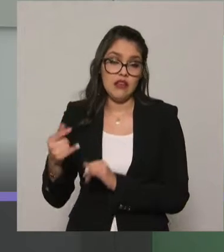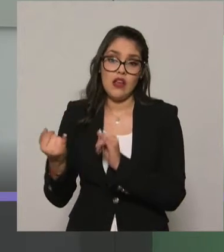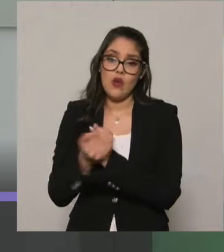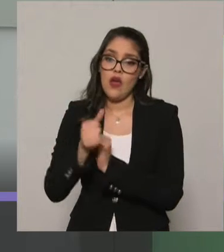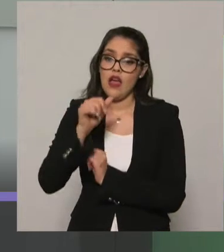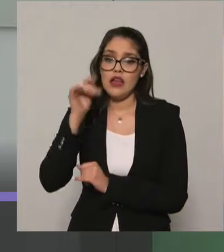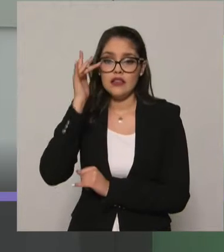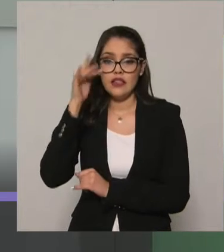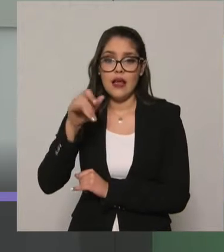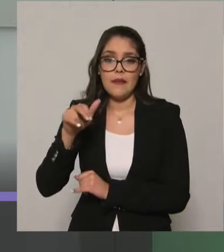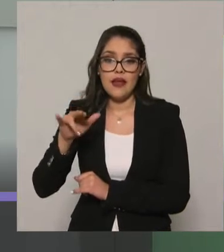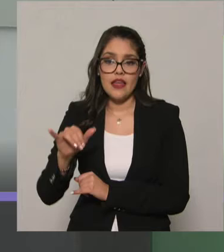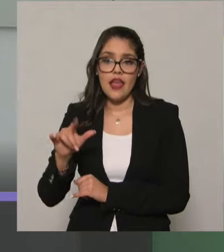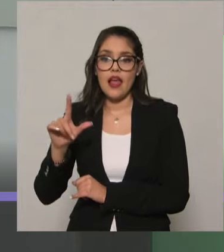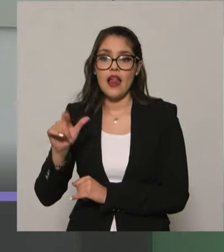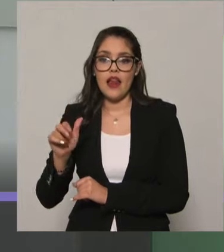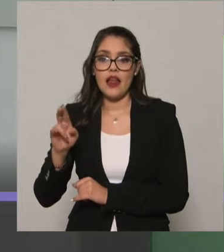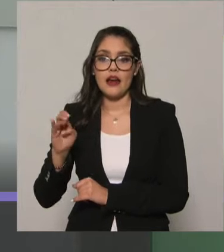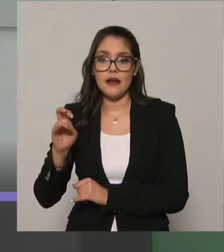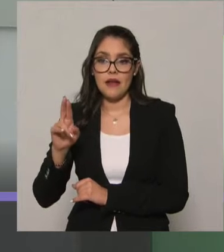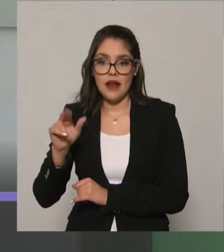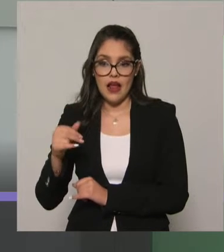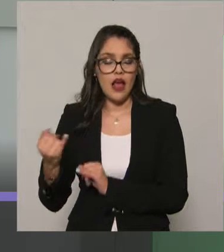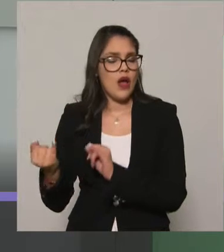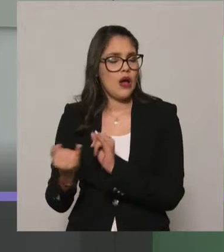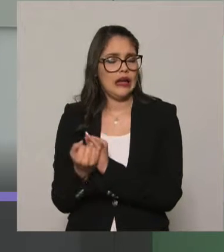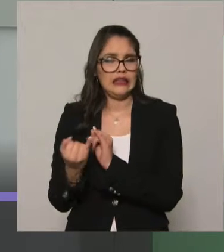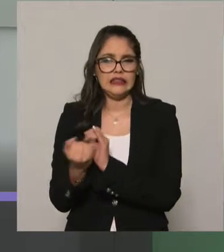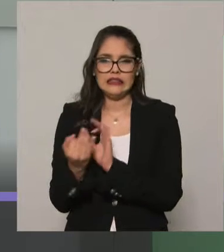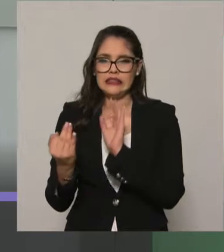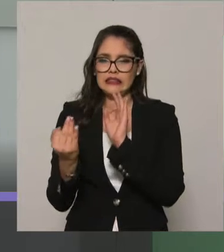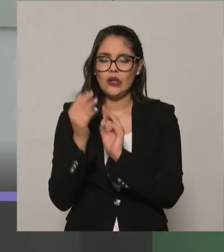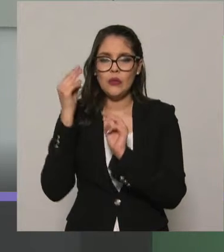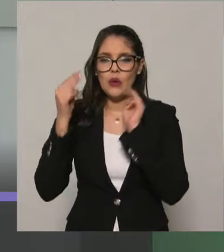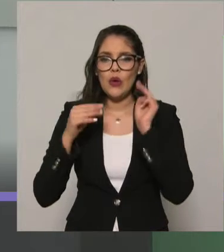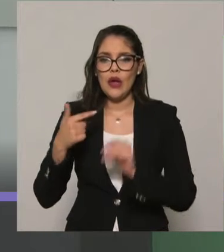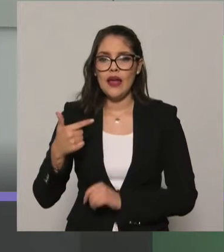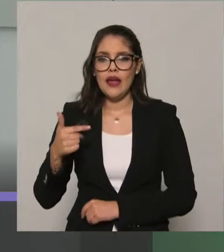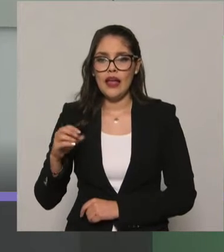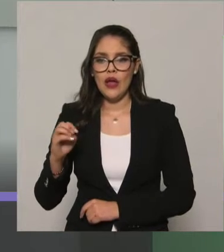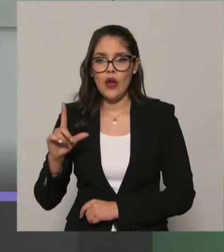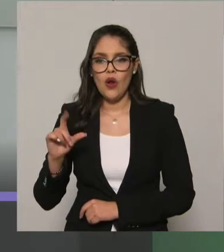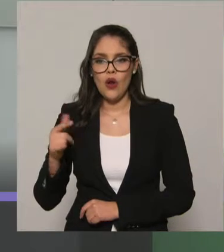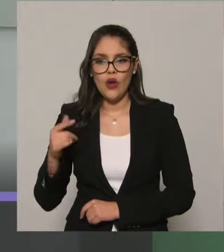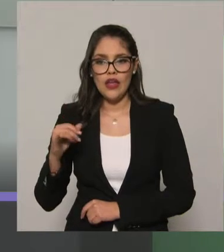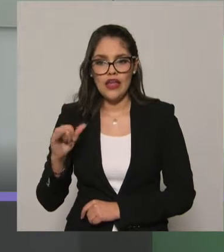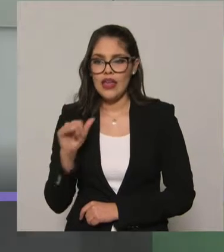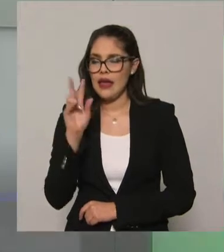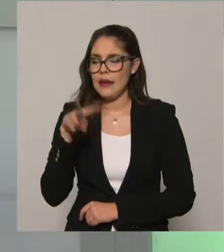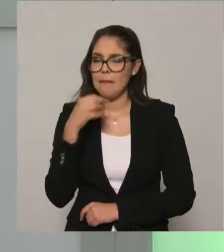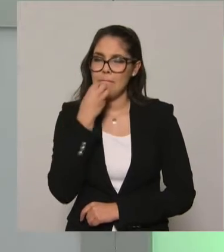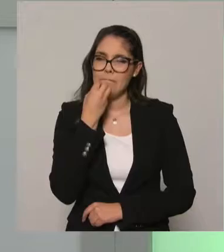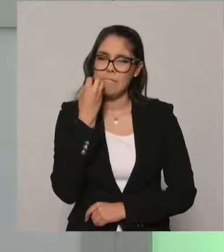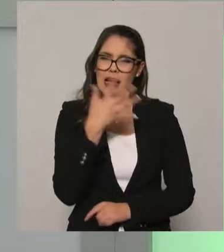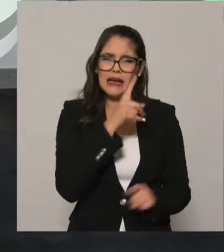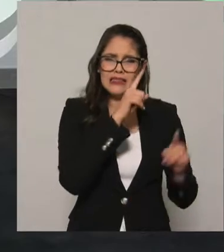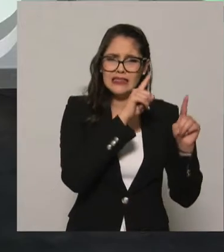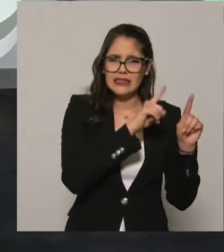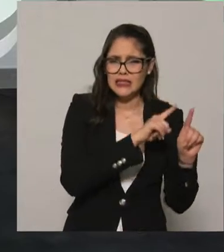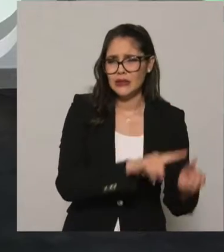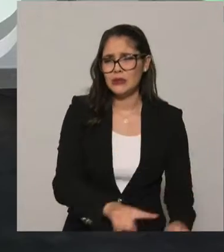donde también él vivió, ahí muy cerca del Museo de Geología, también el Museo de Geología por sí mismo ya es una belleza. O sea, realmente hay una